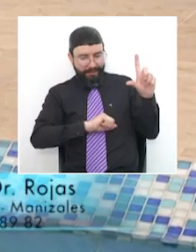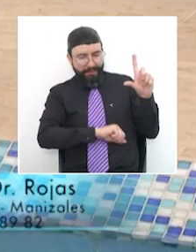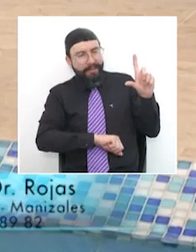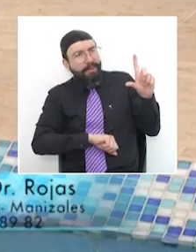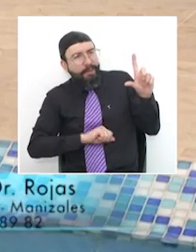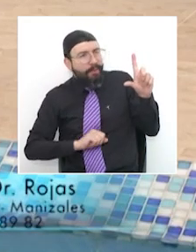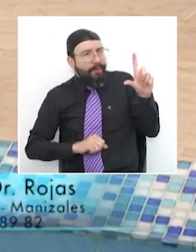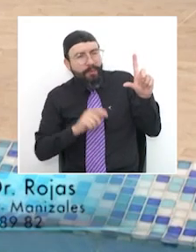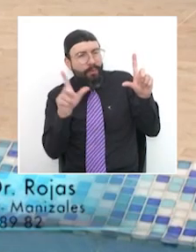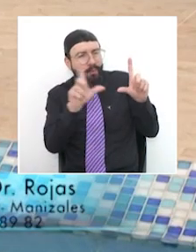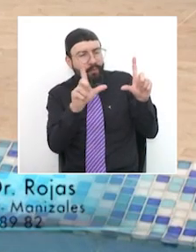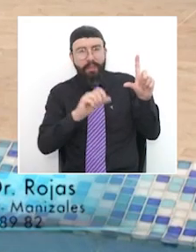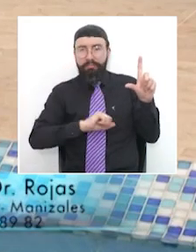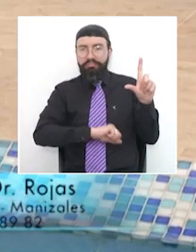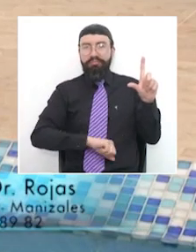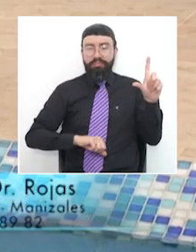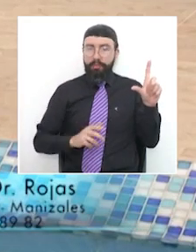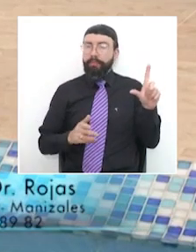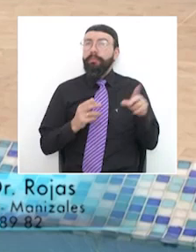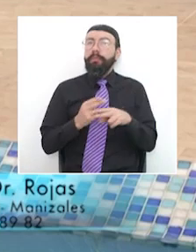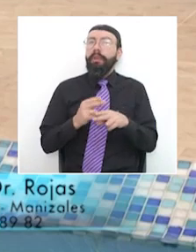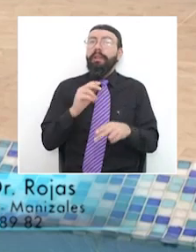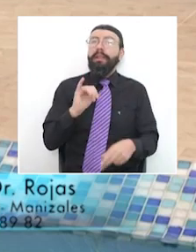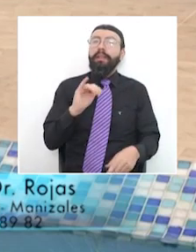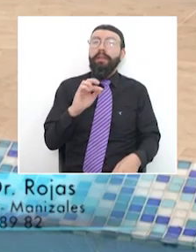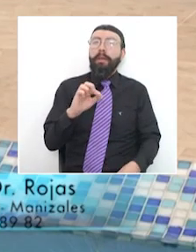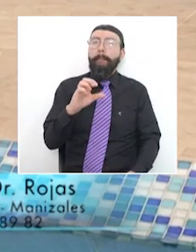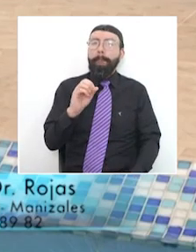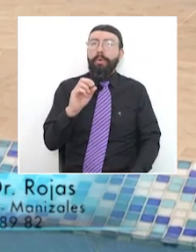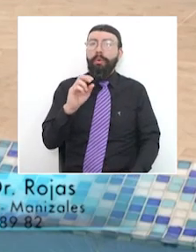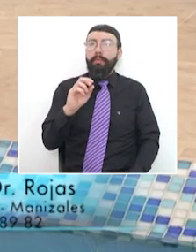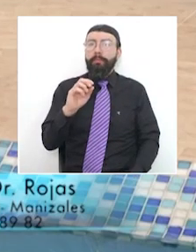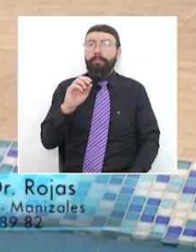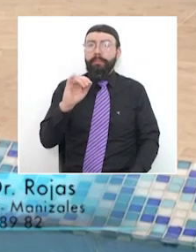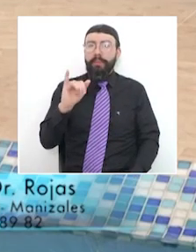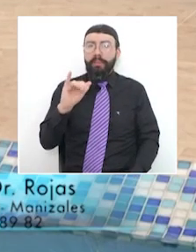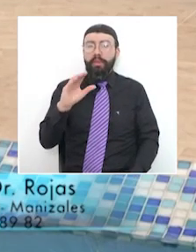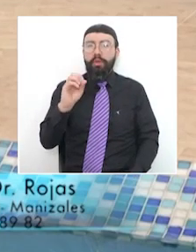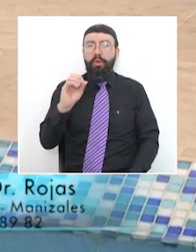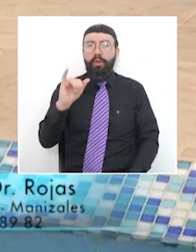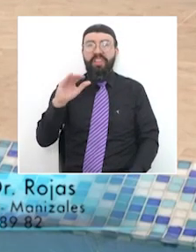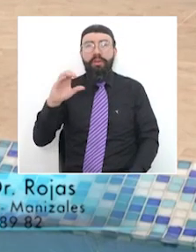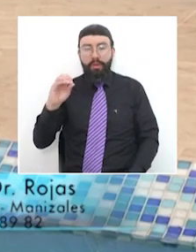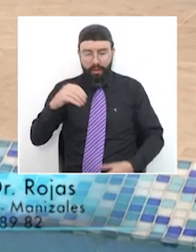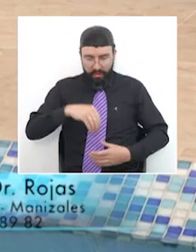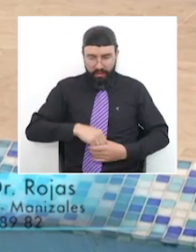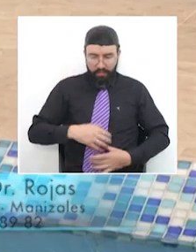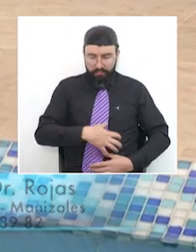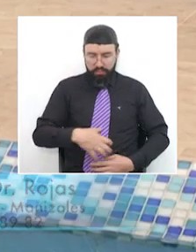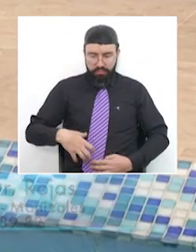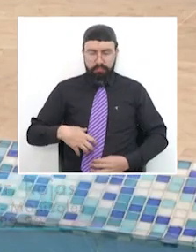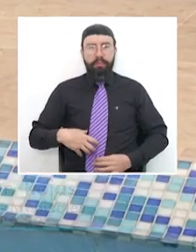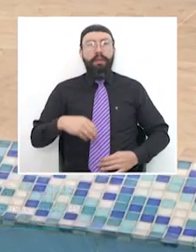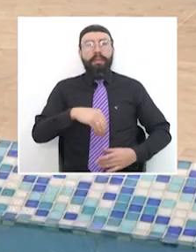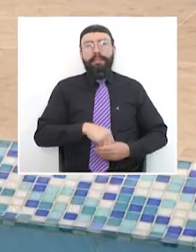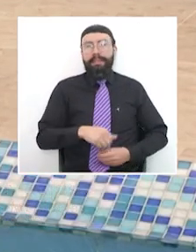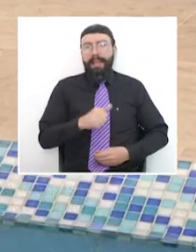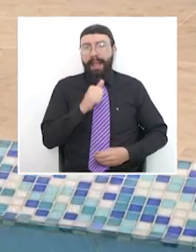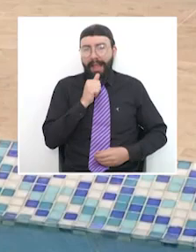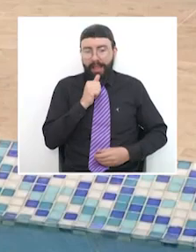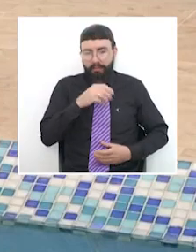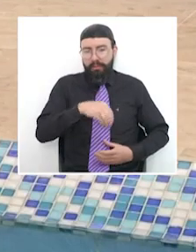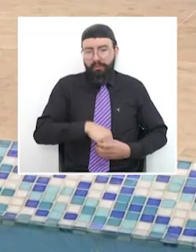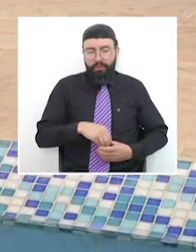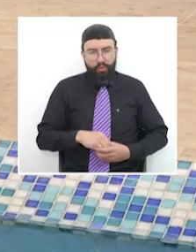de que todo lo que es hipoecoico tiende a tener más líquido y es menos claro,